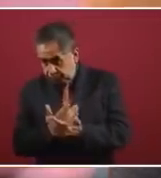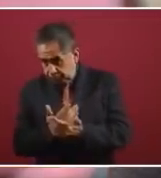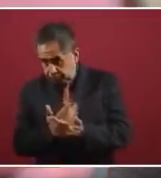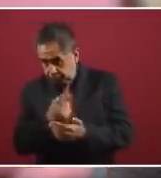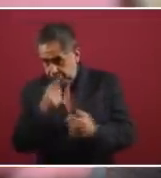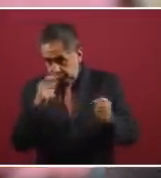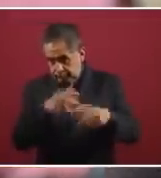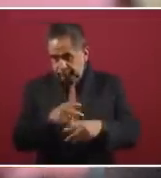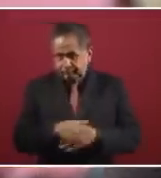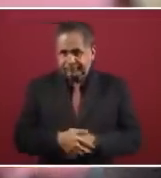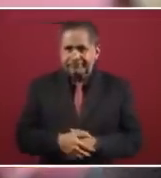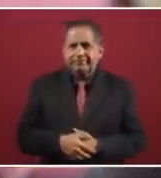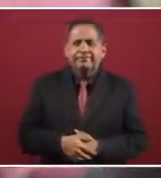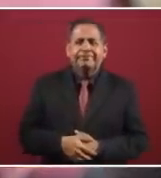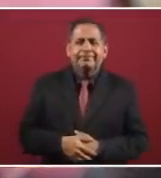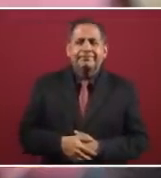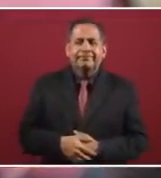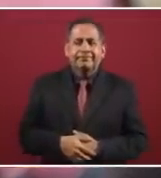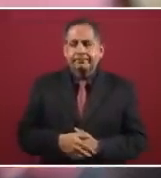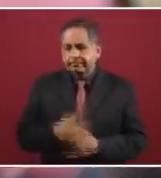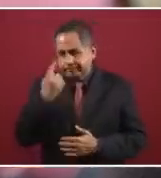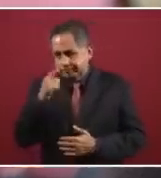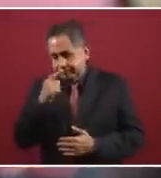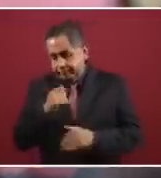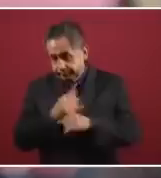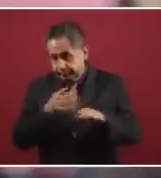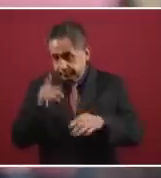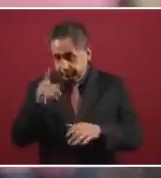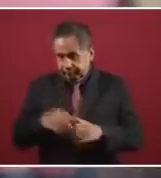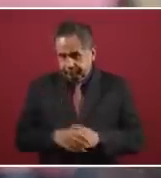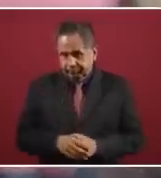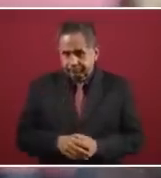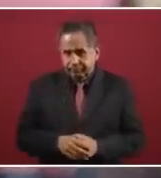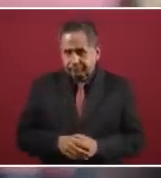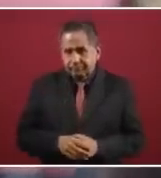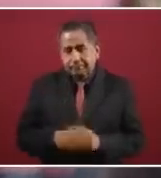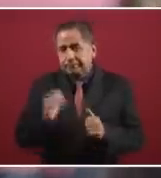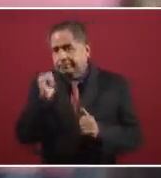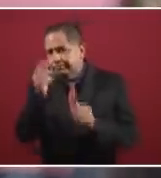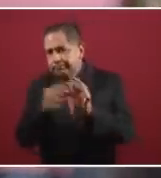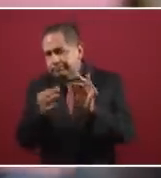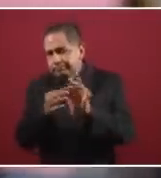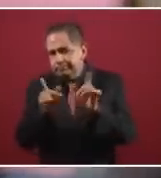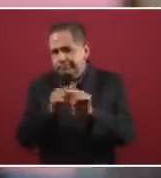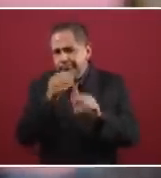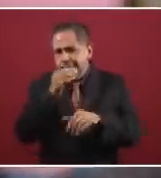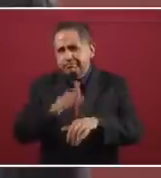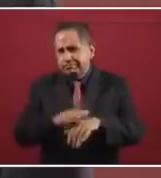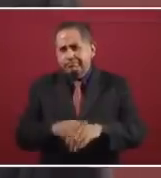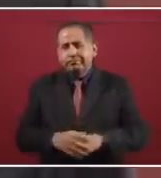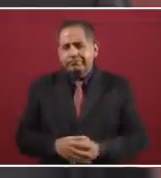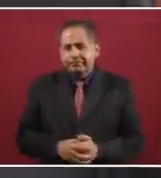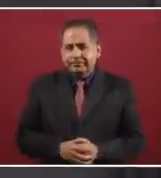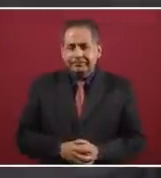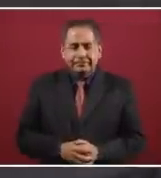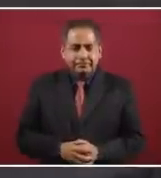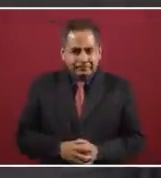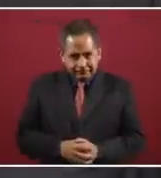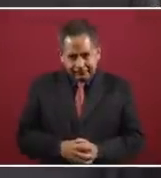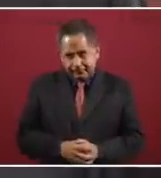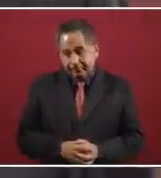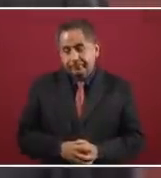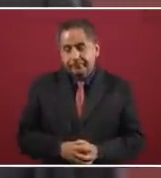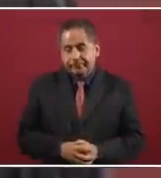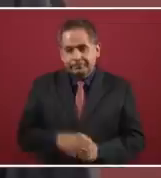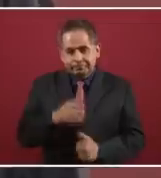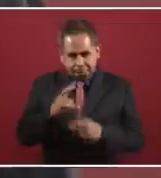esperarnos para informar allá? ¿Algún adelanto? ¿Qué le dijeron? Sí, fíjate